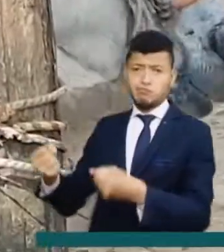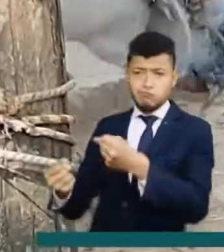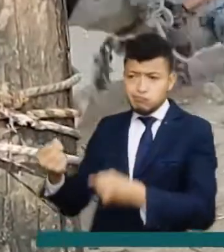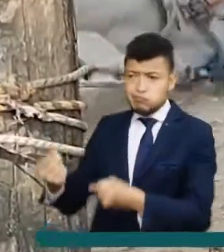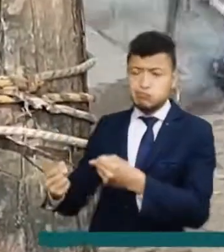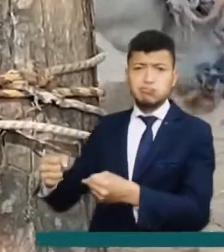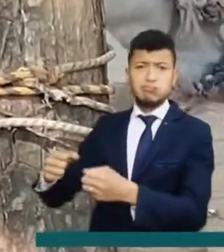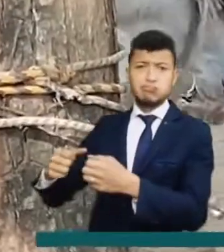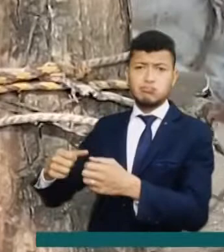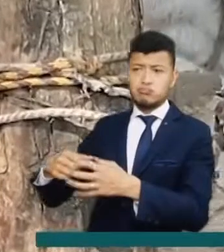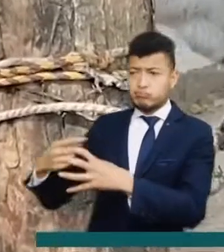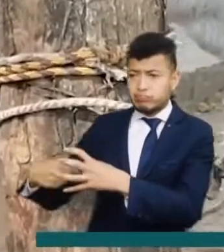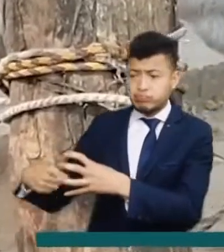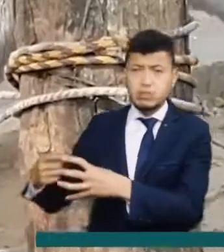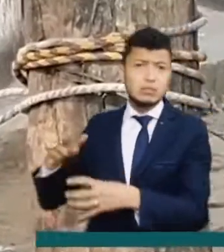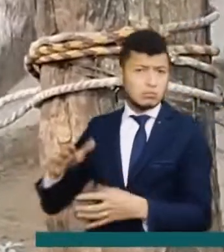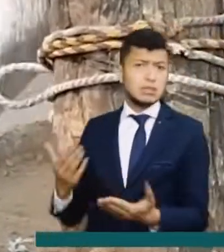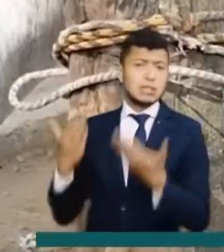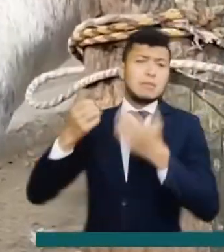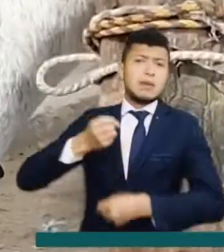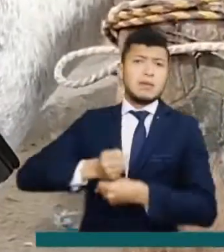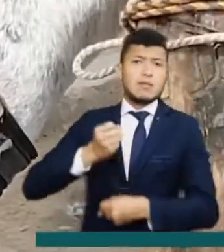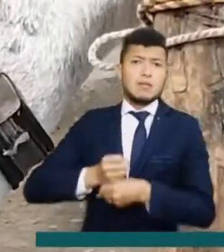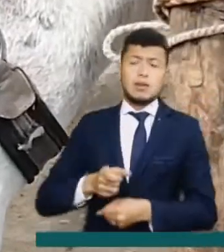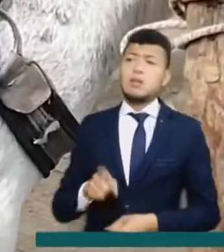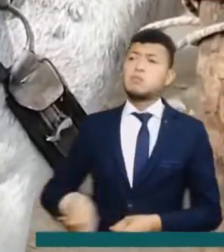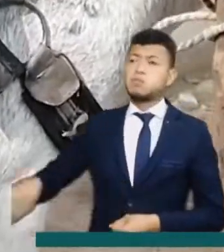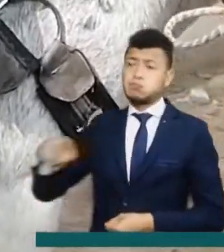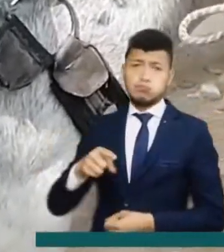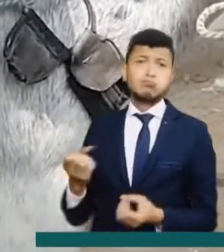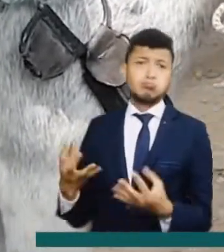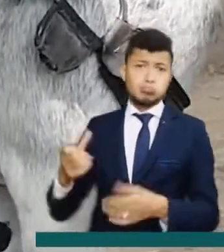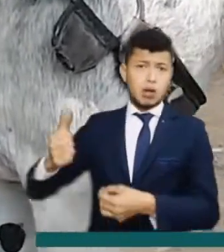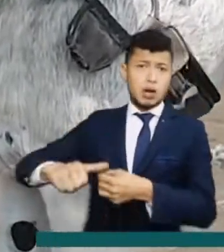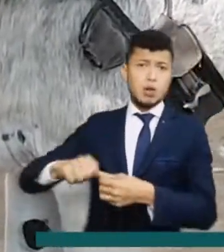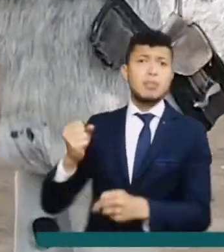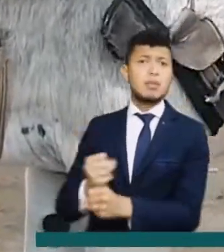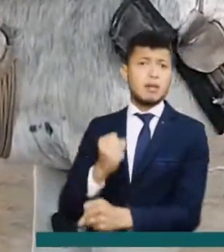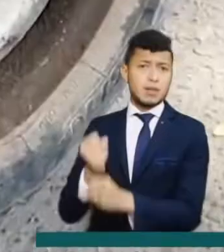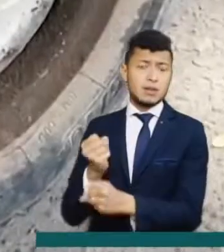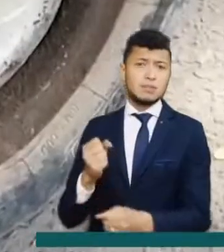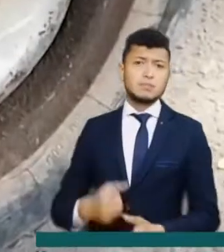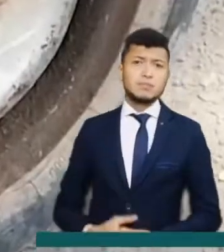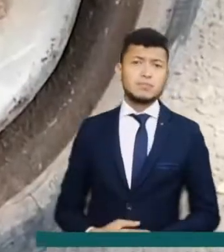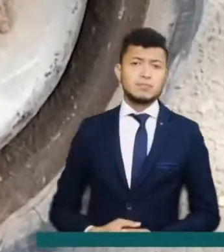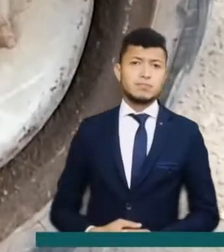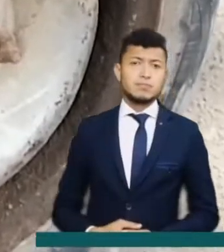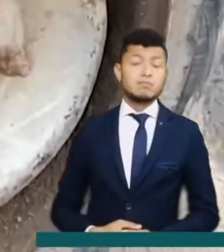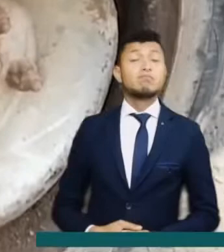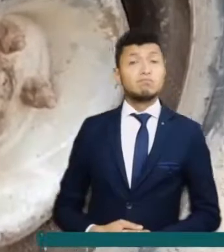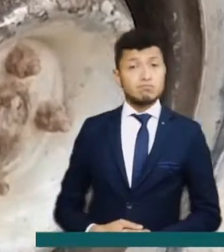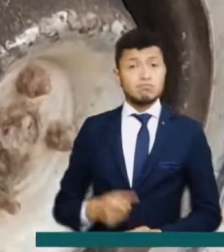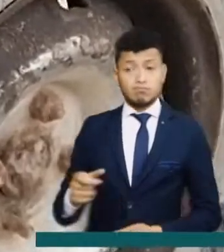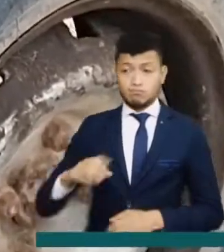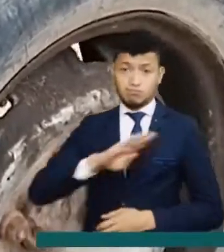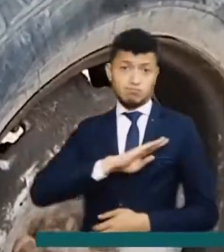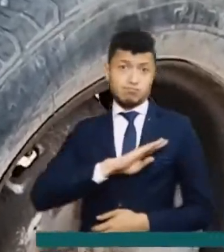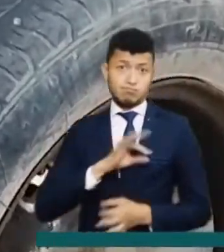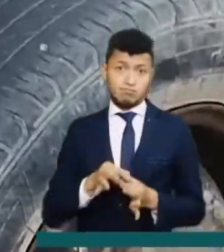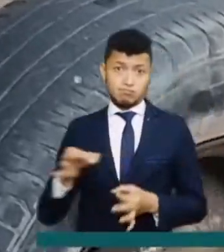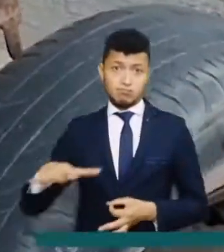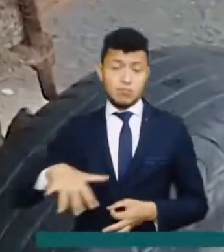nosotros también tengamos el beneficio de trabajar como lo hace mucho motocarga aquí en Arauca. Desde la administración